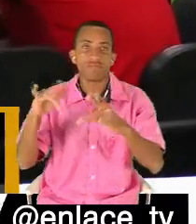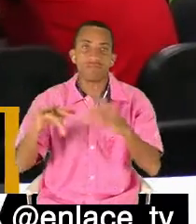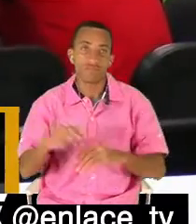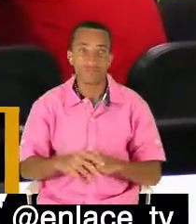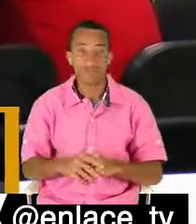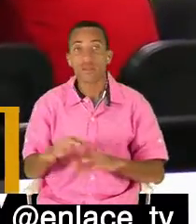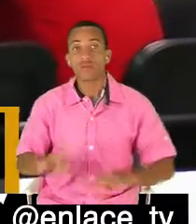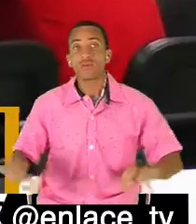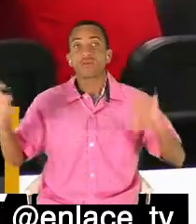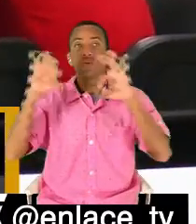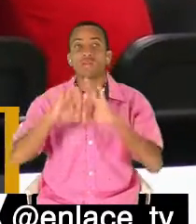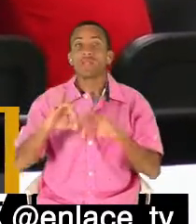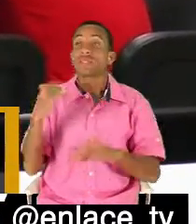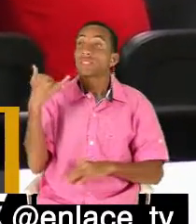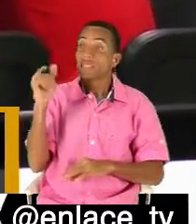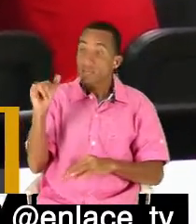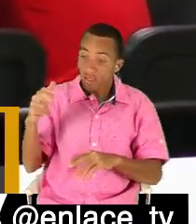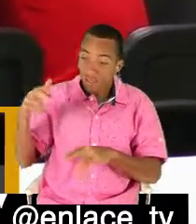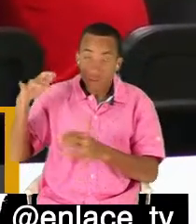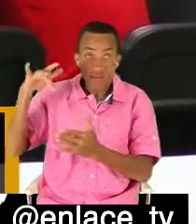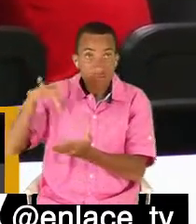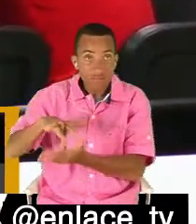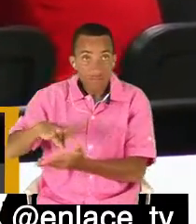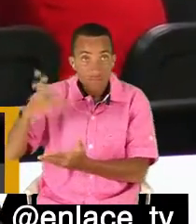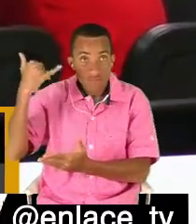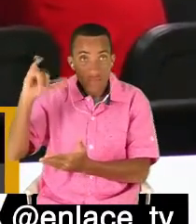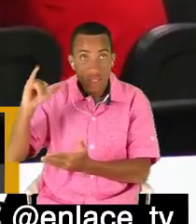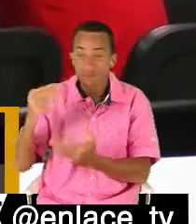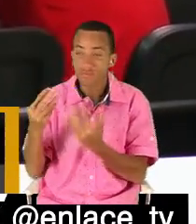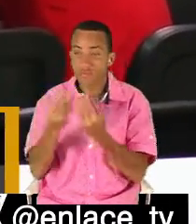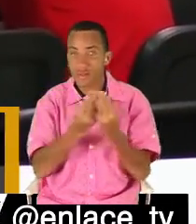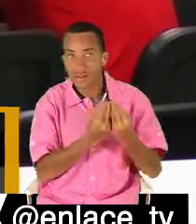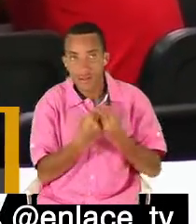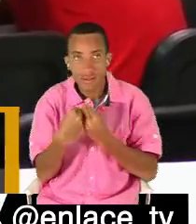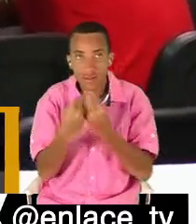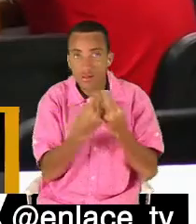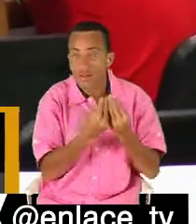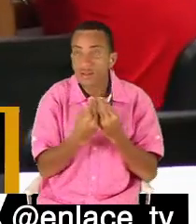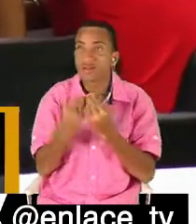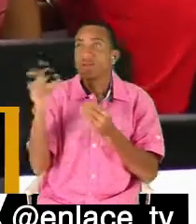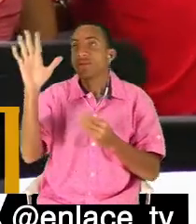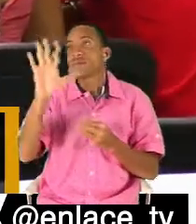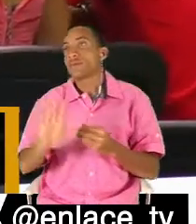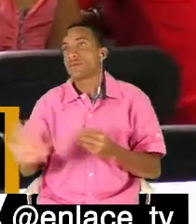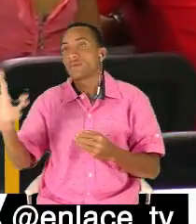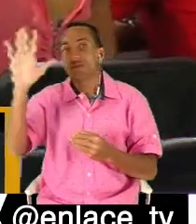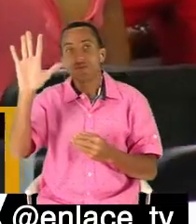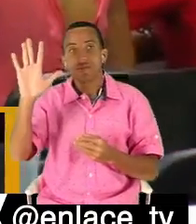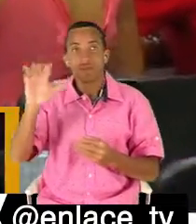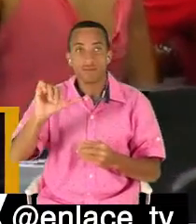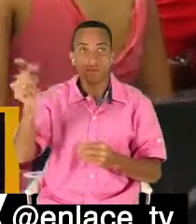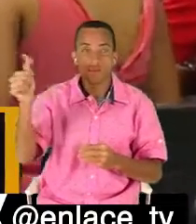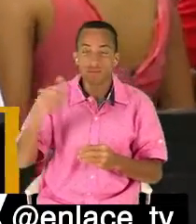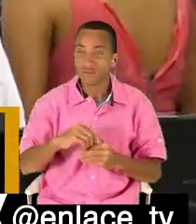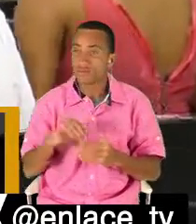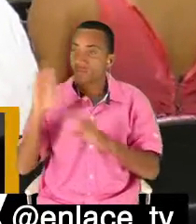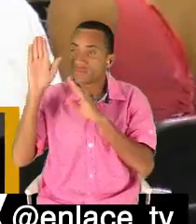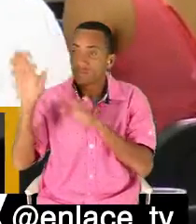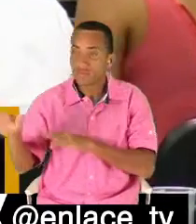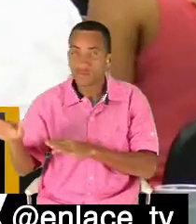aquí es que los que ya llegaron son los consejeros de los departamentos, los delegados que han venido haciendo sus mesas de